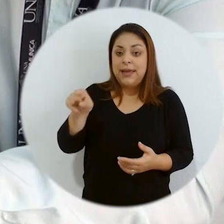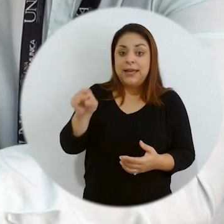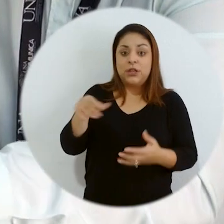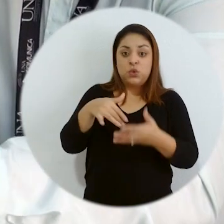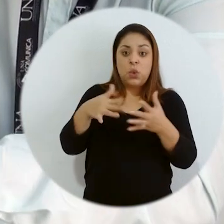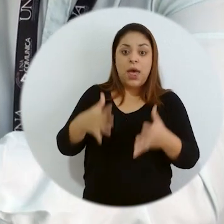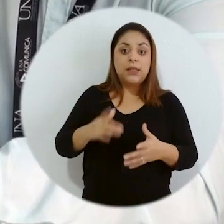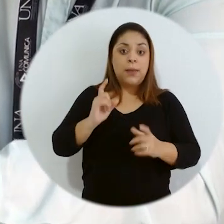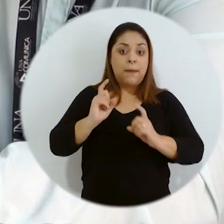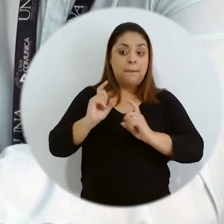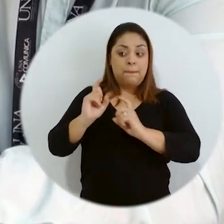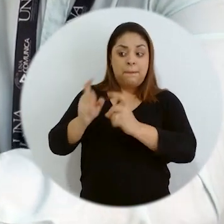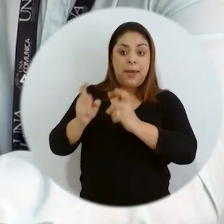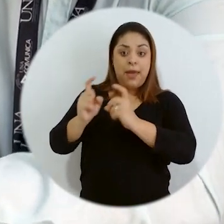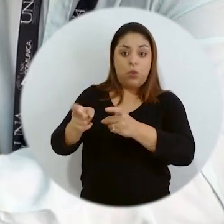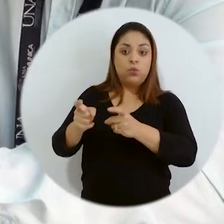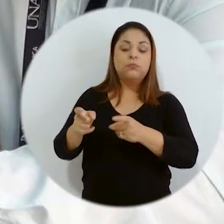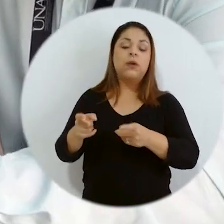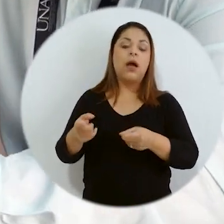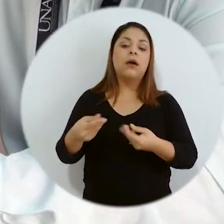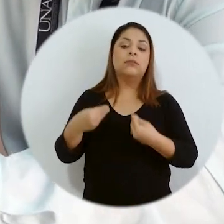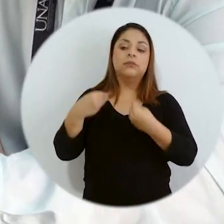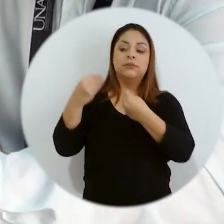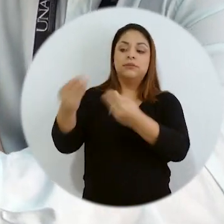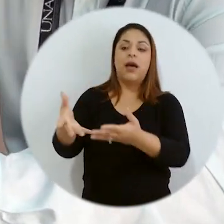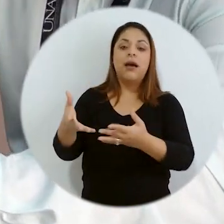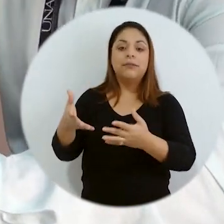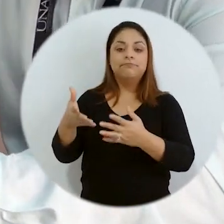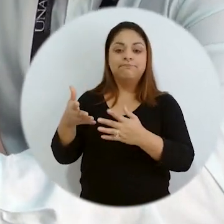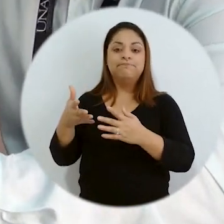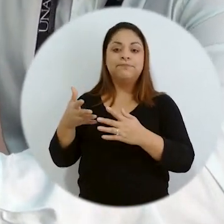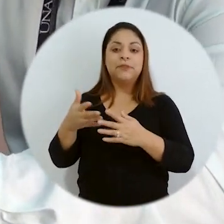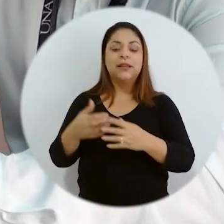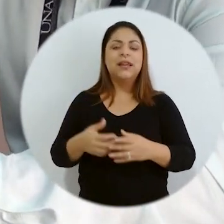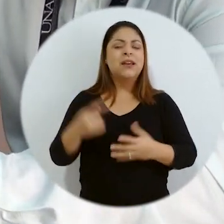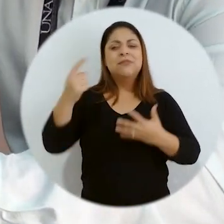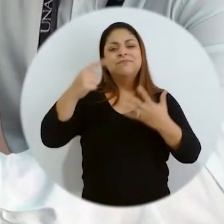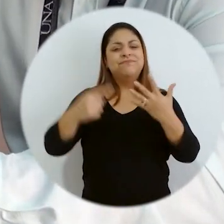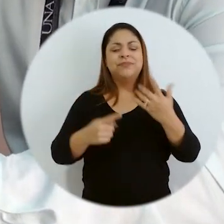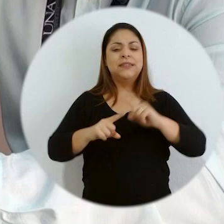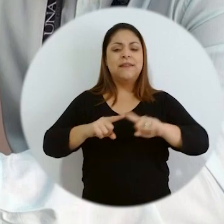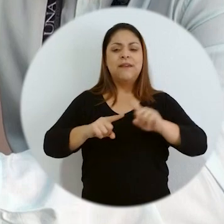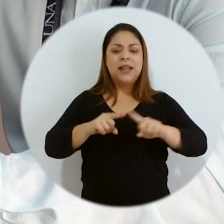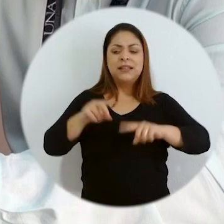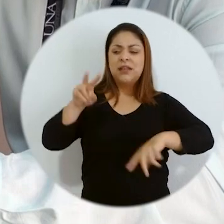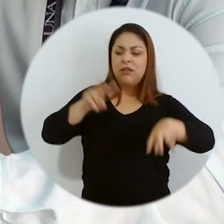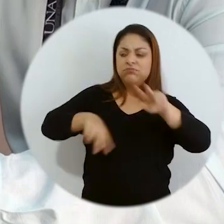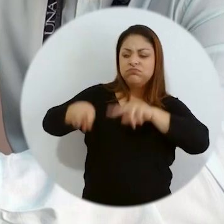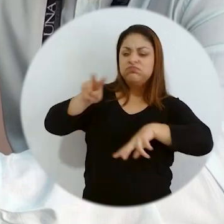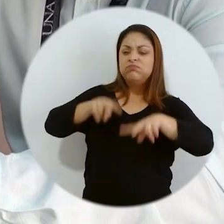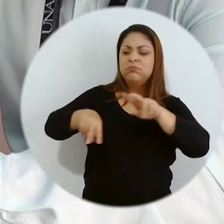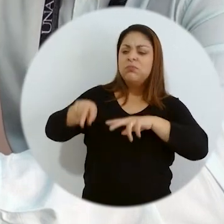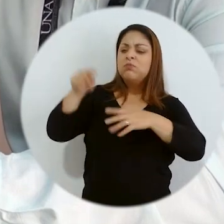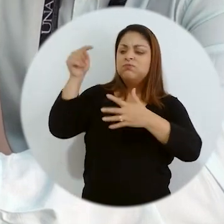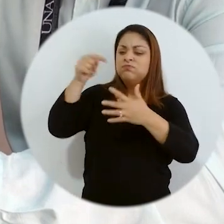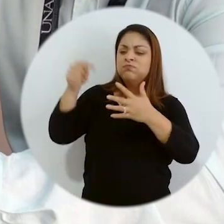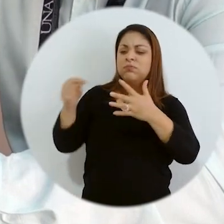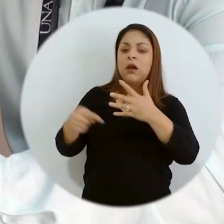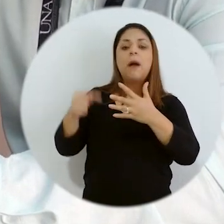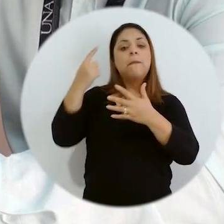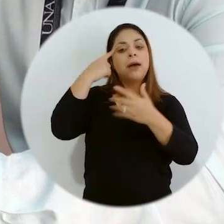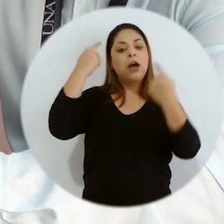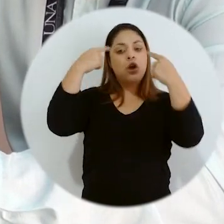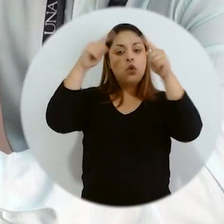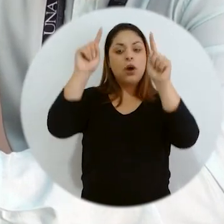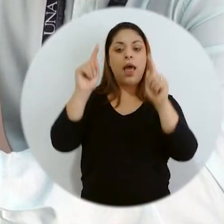si es un estudiante becado, pues también se da seguimiento desde el ámbito de bienestar estudiantil. Claro. Entonces son muchas variables, ¿verdad?, las que hay que tomar